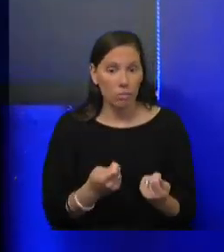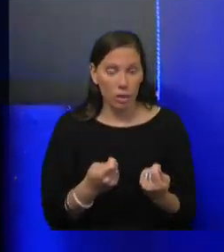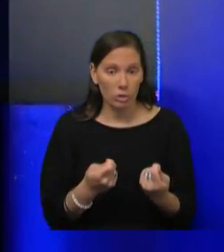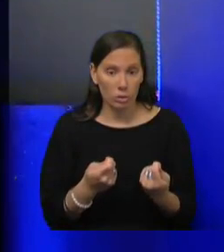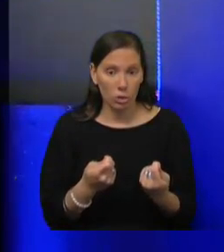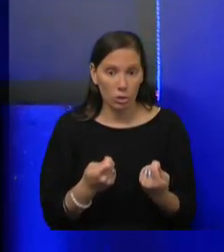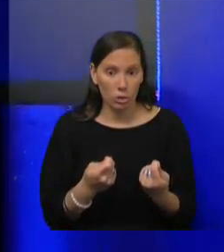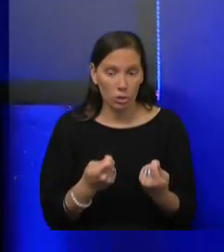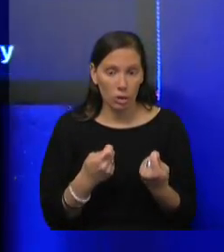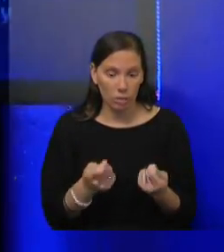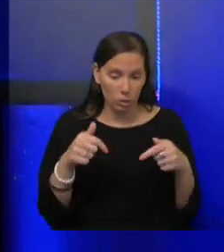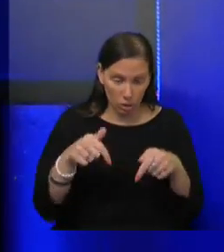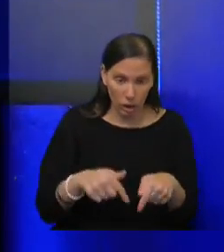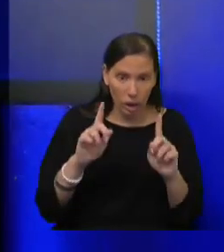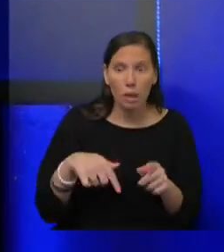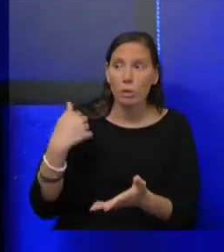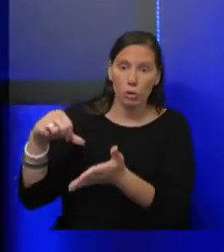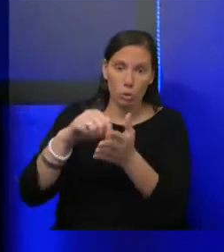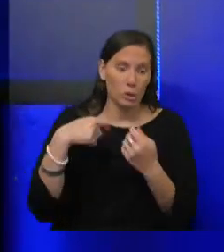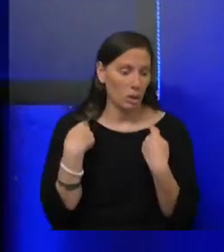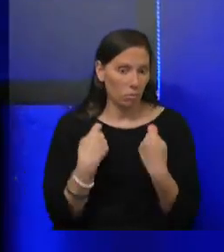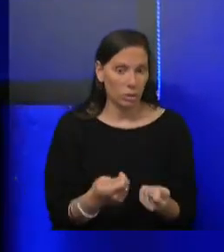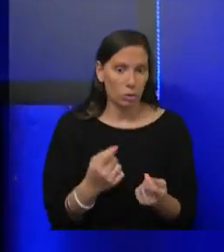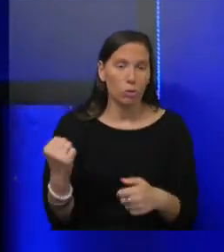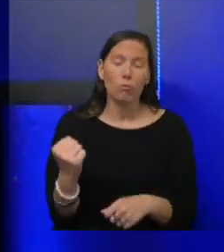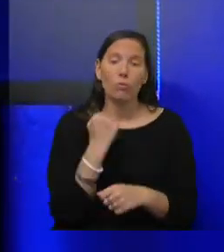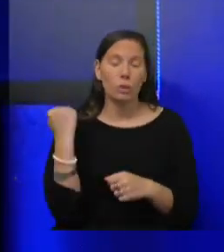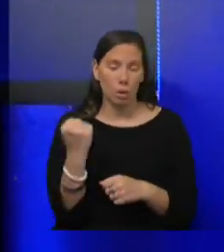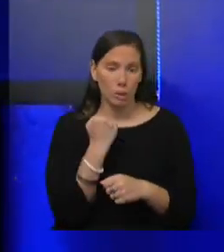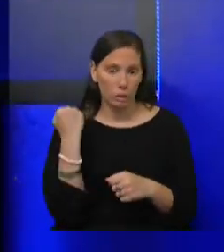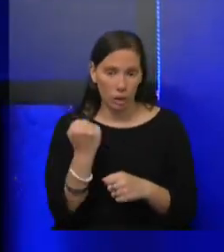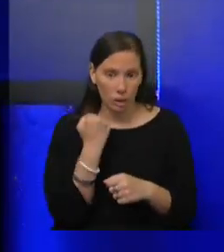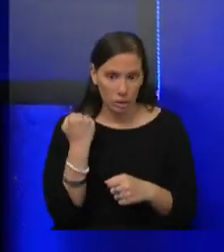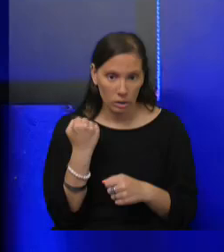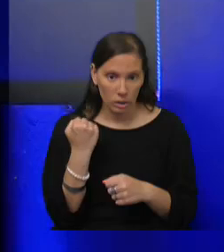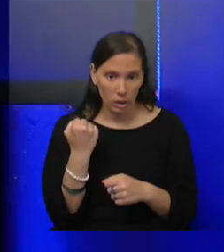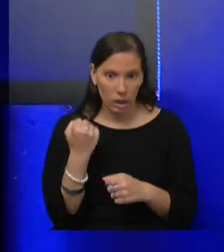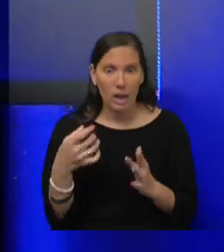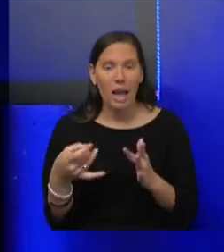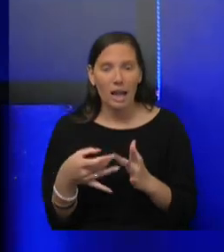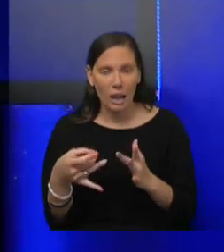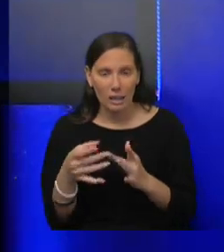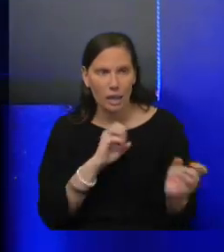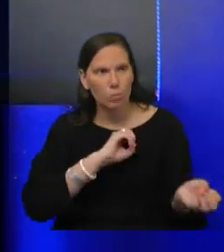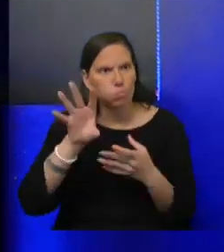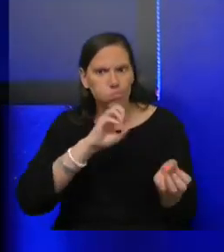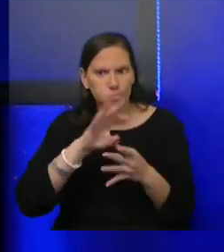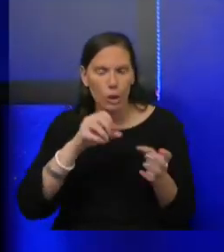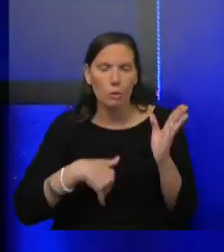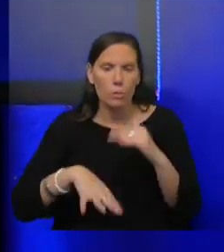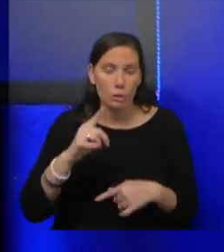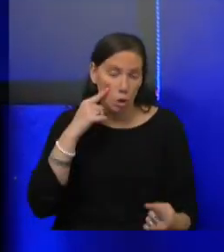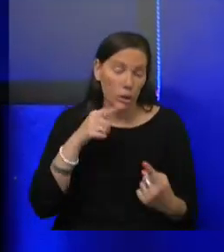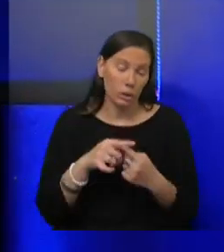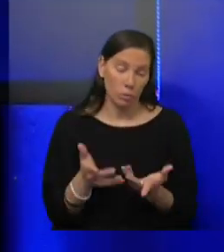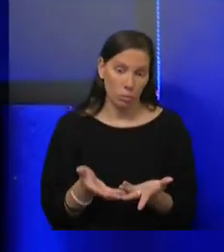directa y la inversión local son centrales el volumen y la calidad de nuestras exportaciones son un